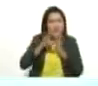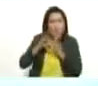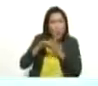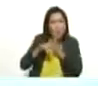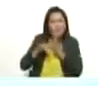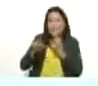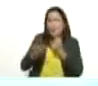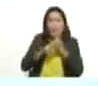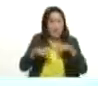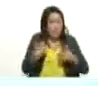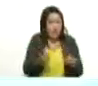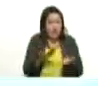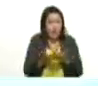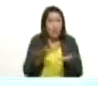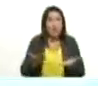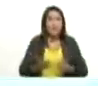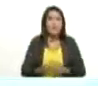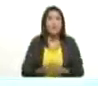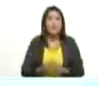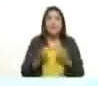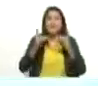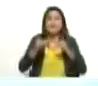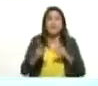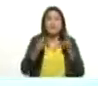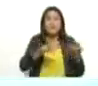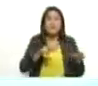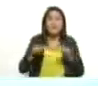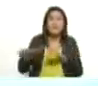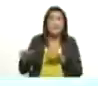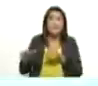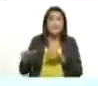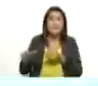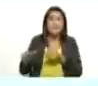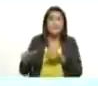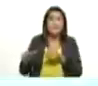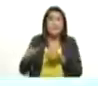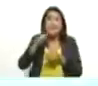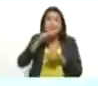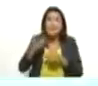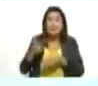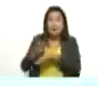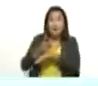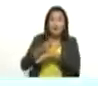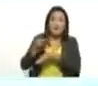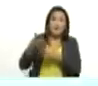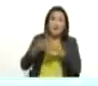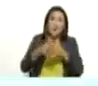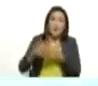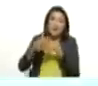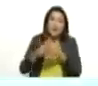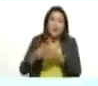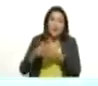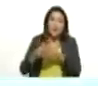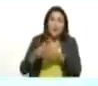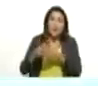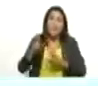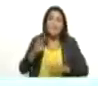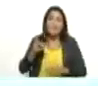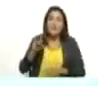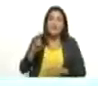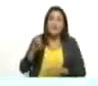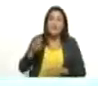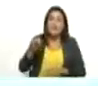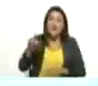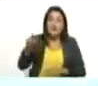explicación. Ya la decisión estaba tomada y la decisión la tomó el gobierno de Joe Biden, metiéndole una